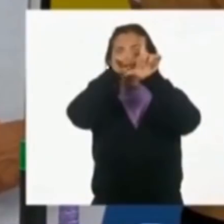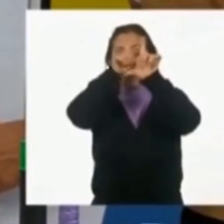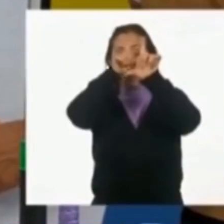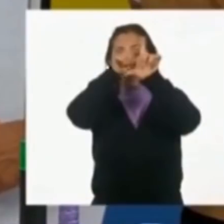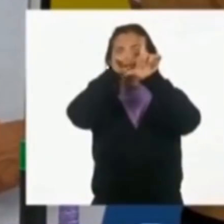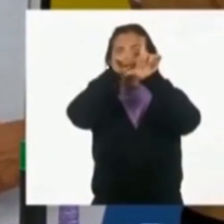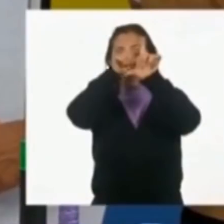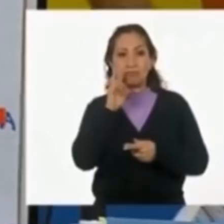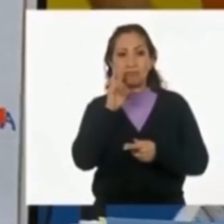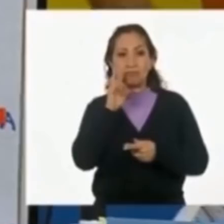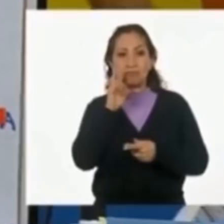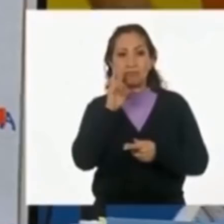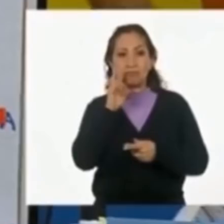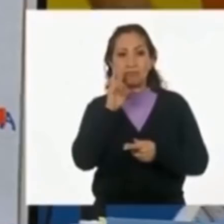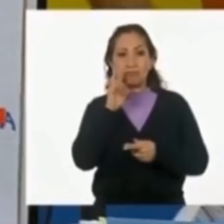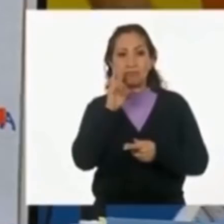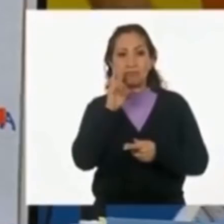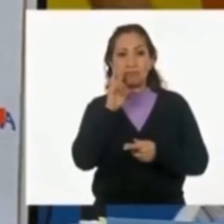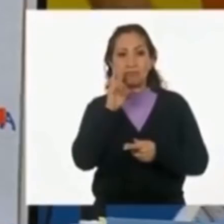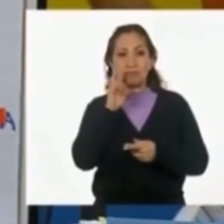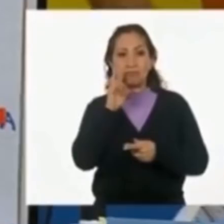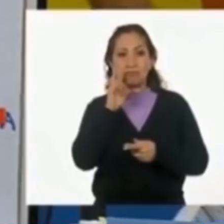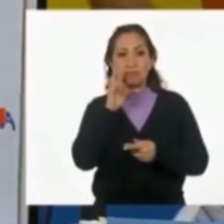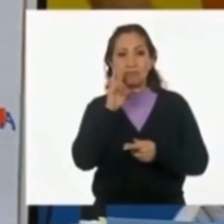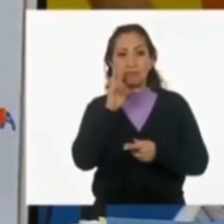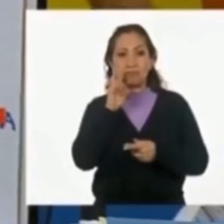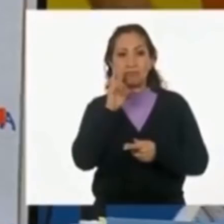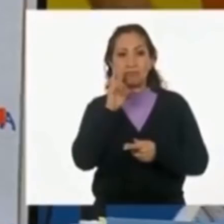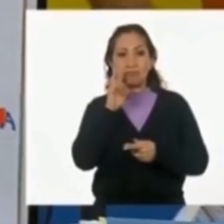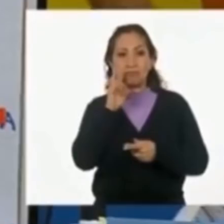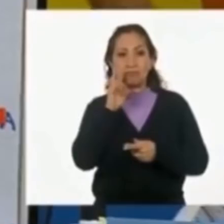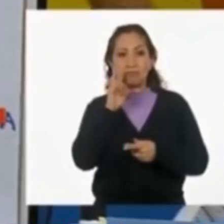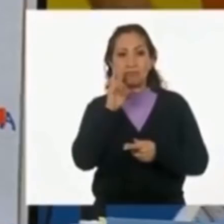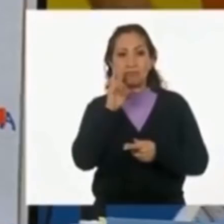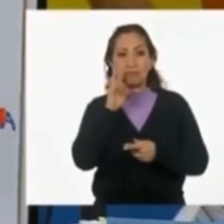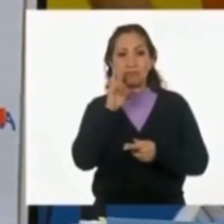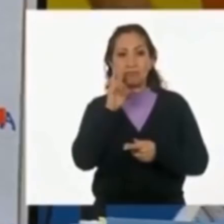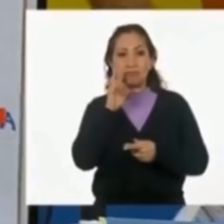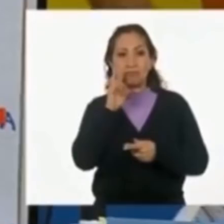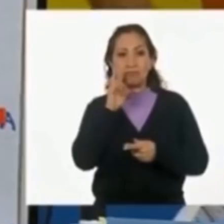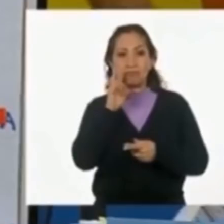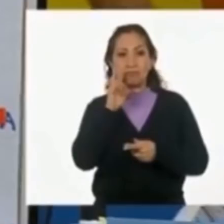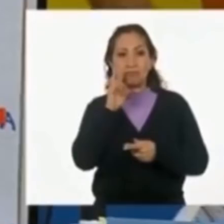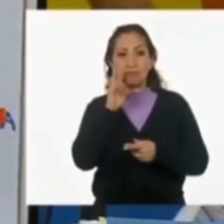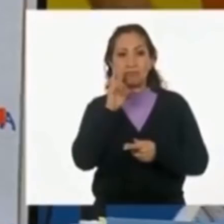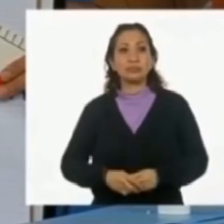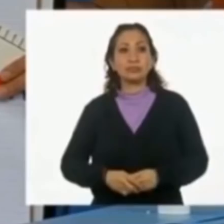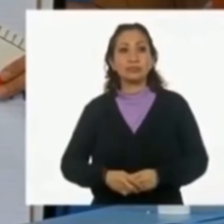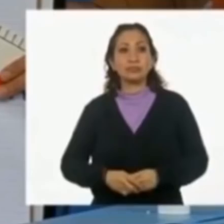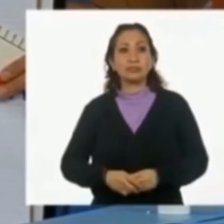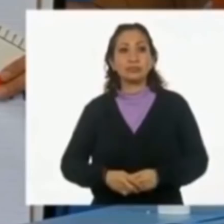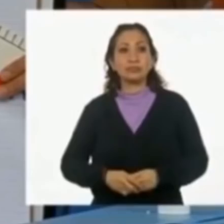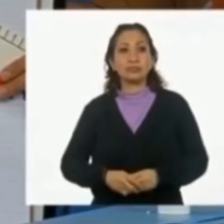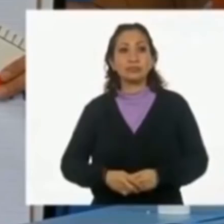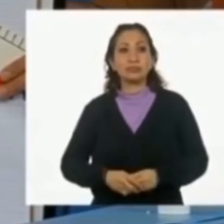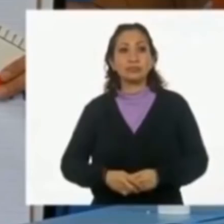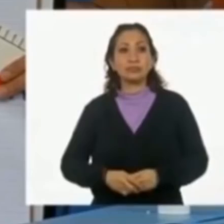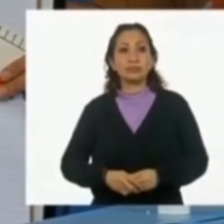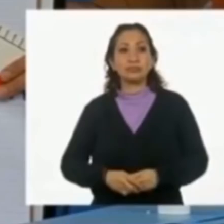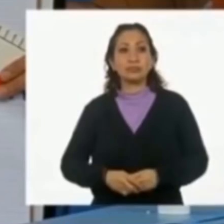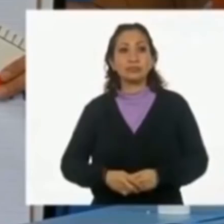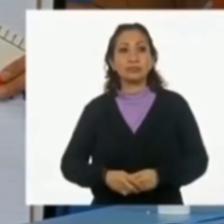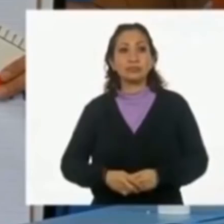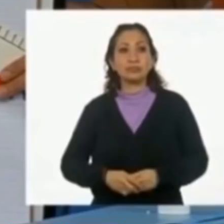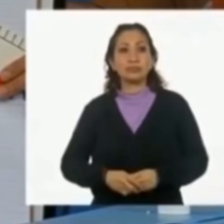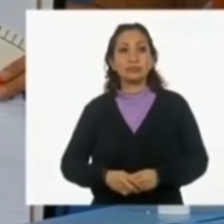línea sería la altura, la cinta de color azul. Continuando con el mismo procedimiento vas a trazar la altura 2. Primero colocamos la regla